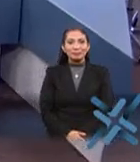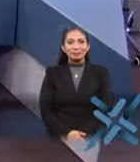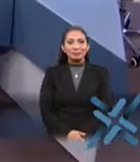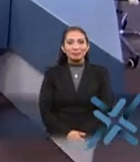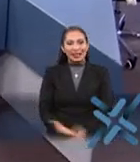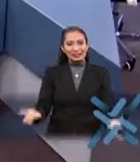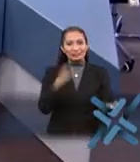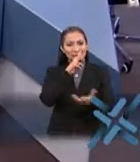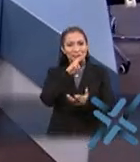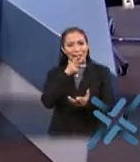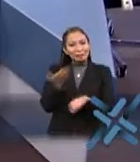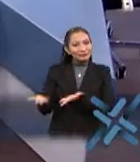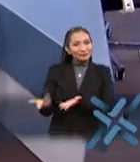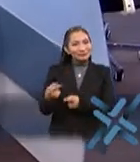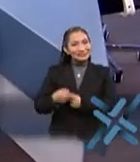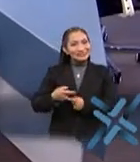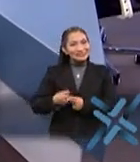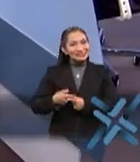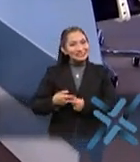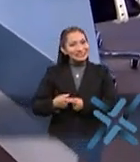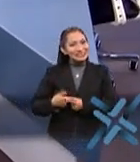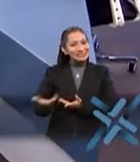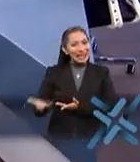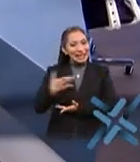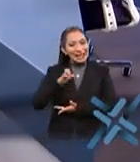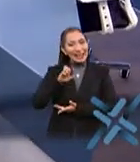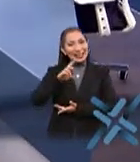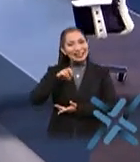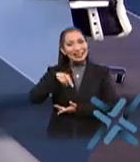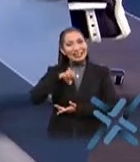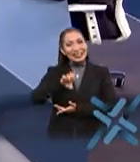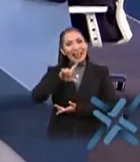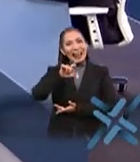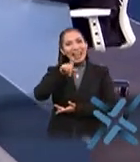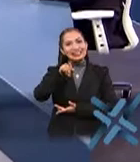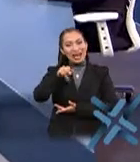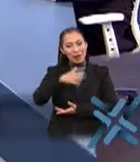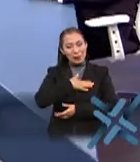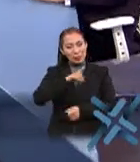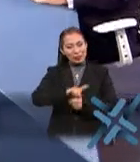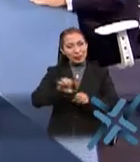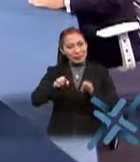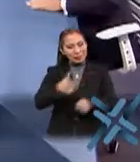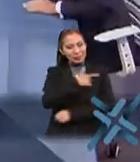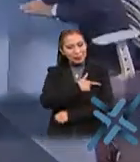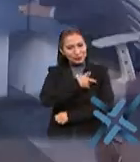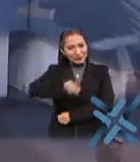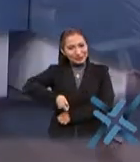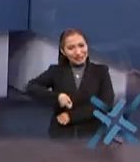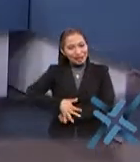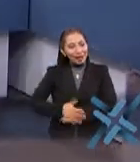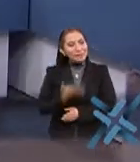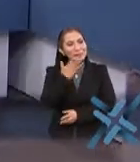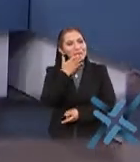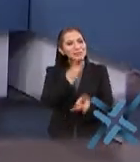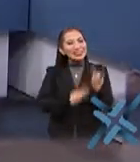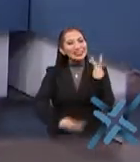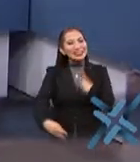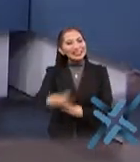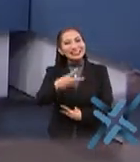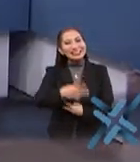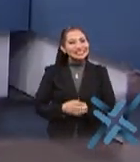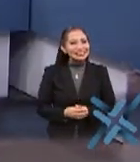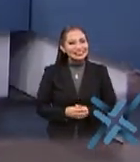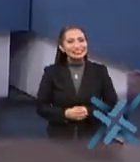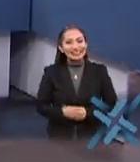¿Y quién mejor que Enrique Lascano? Muy buenos días, Enrique, ¿cómo estás? Es un placer saludarte. Bienvenido.